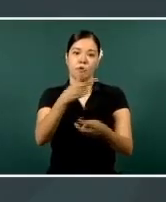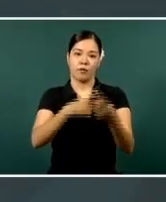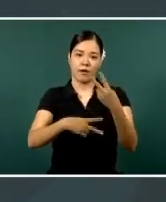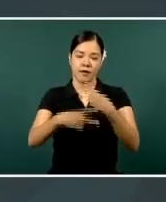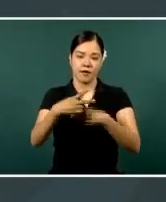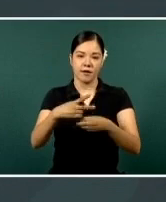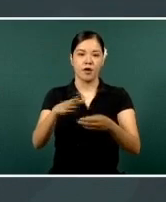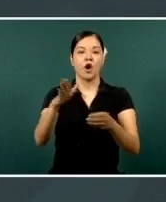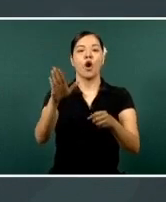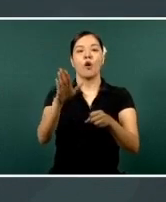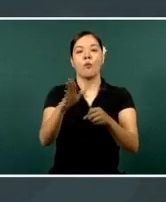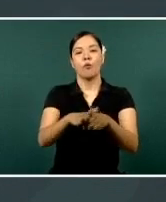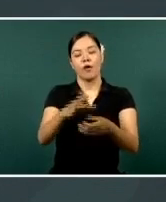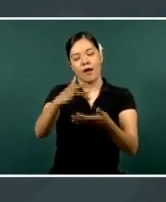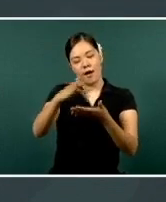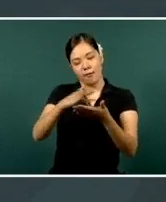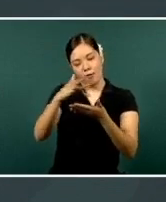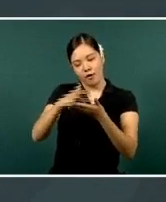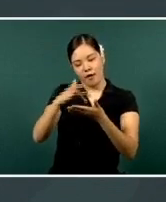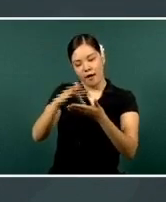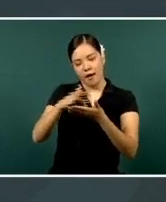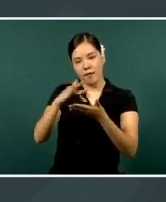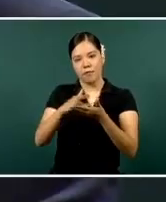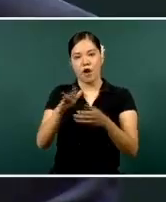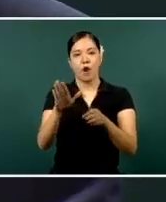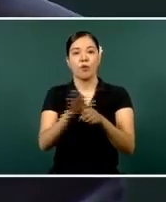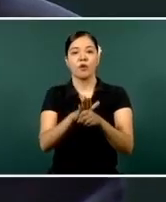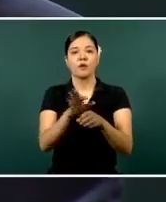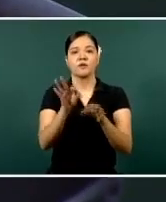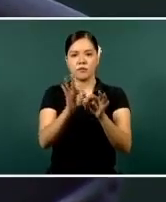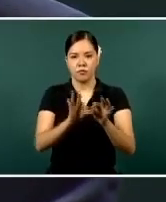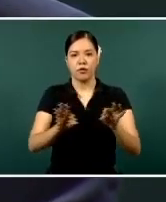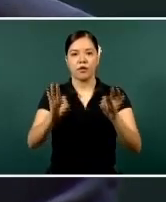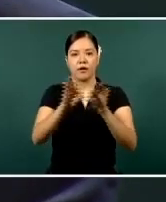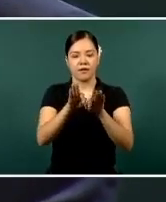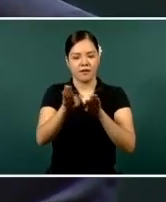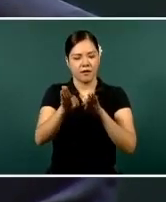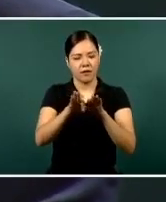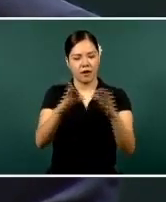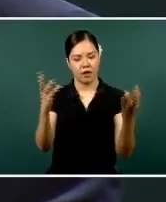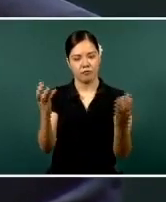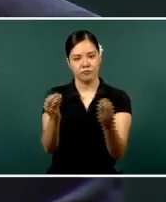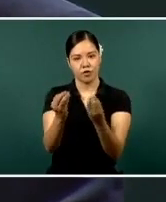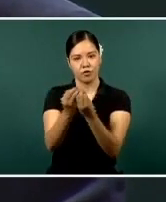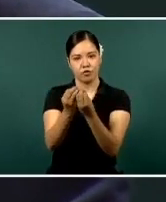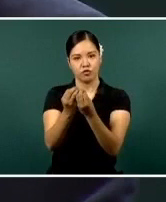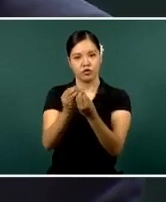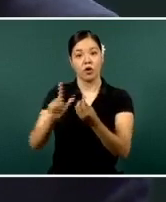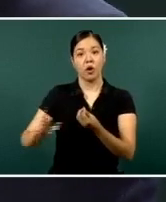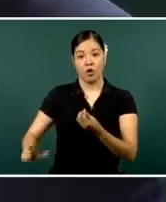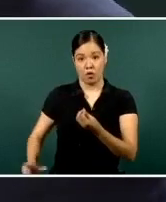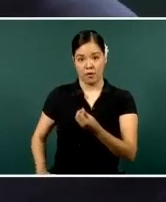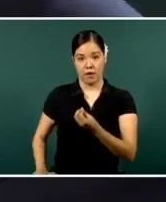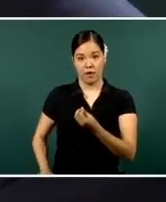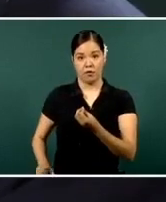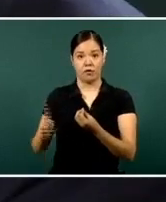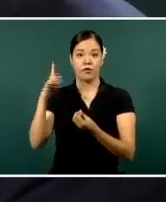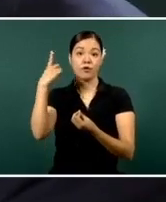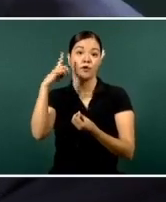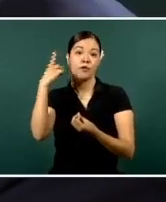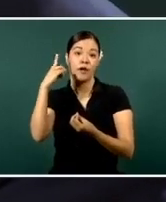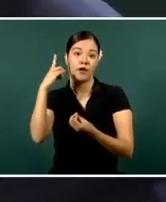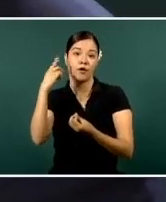su colaboración. Estamos trabajando de manera conjunta, gobierno de Durango y